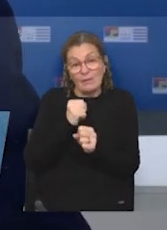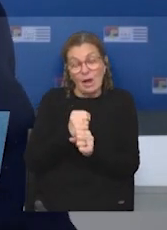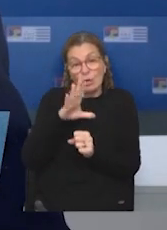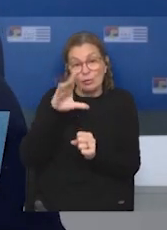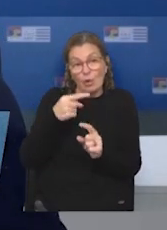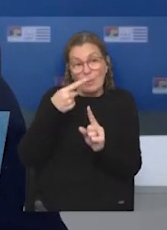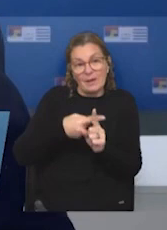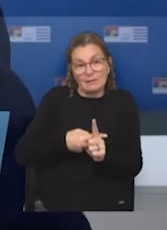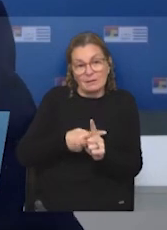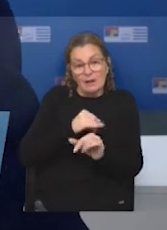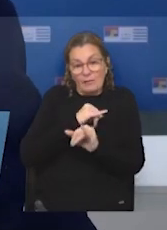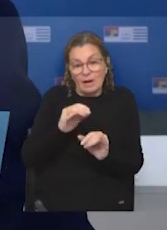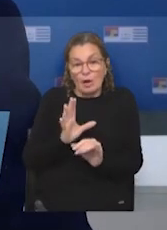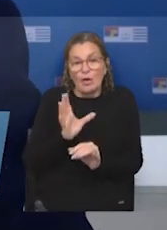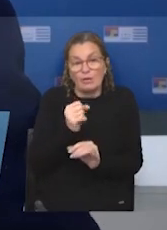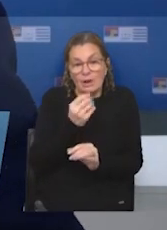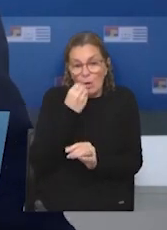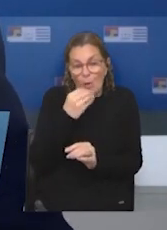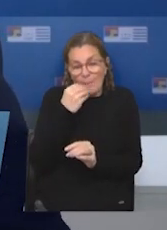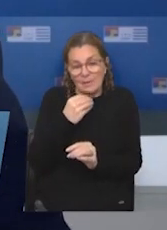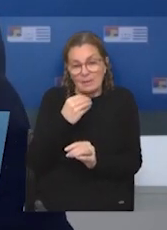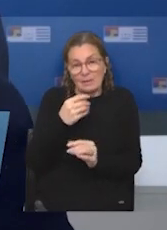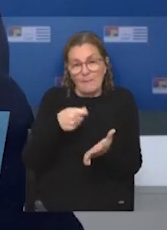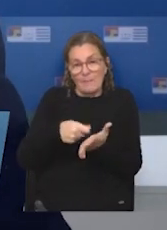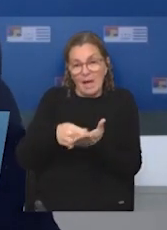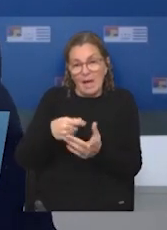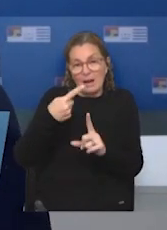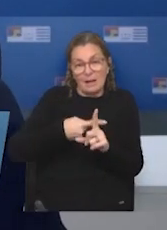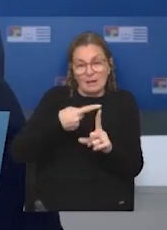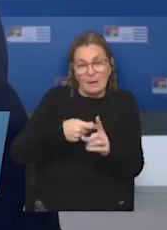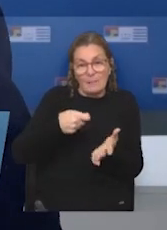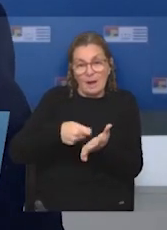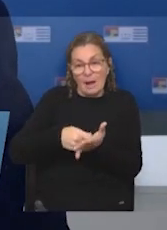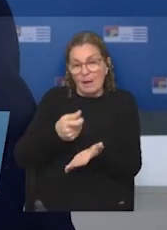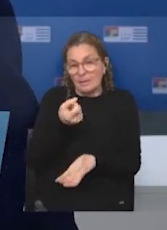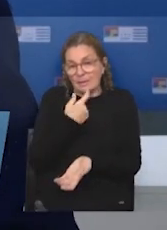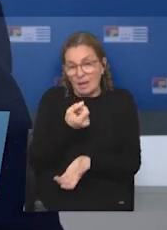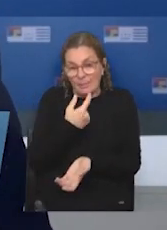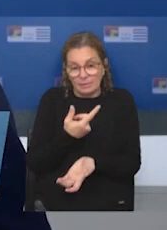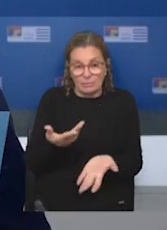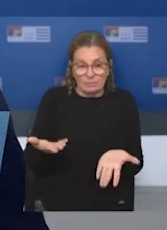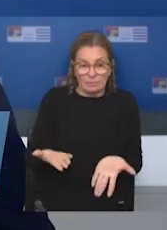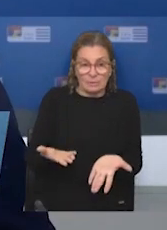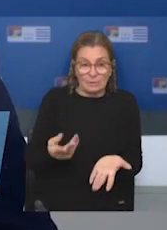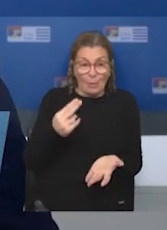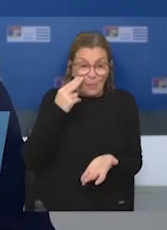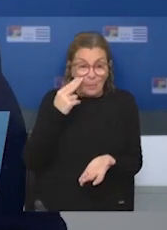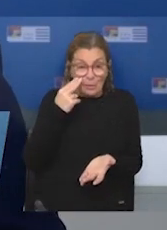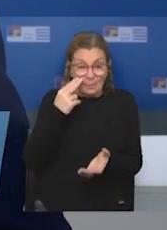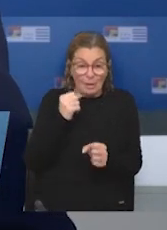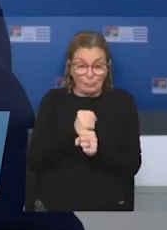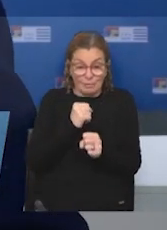mes y finalmente no logran alimentarse no logran pagar su alquiler no logran pagar los medicamentos entonces tienen un un